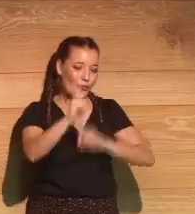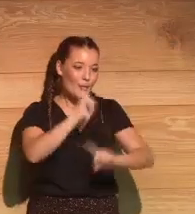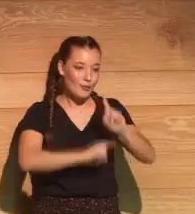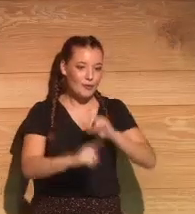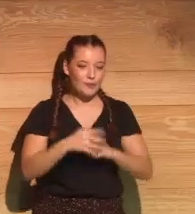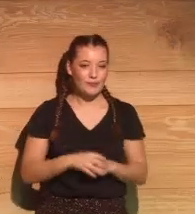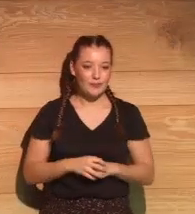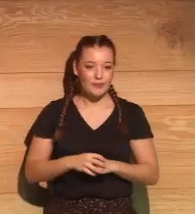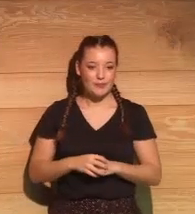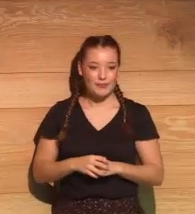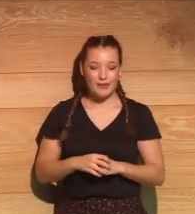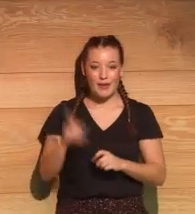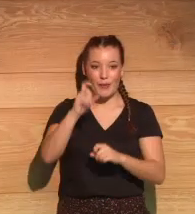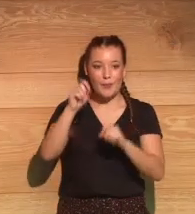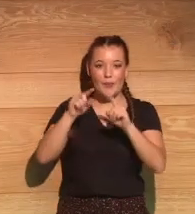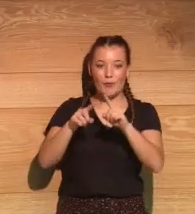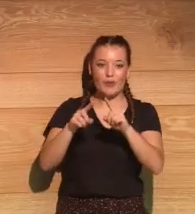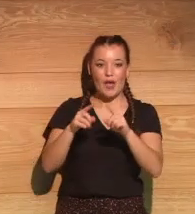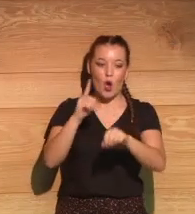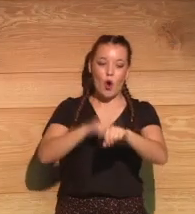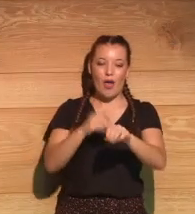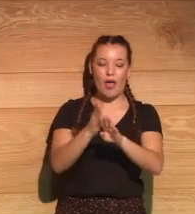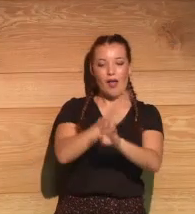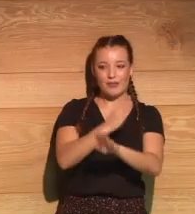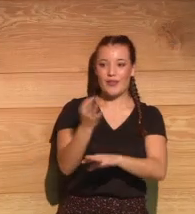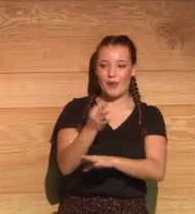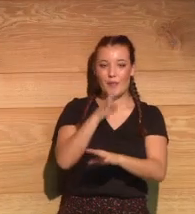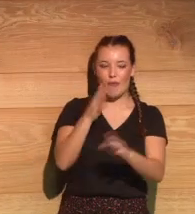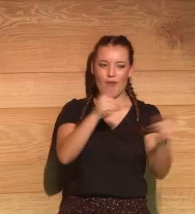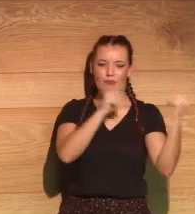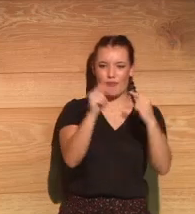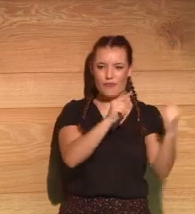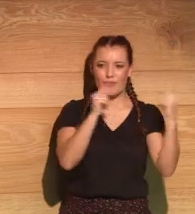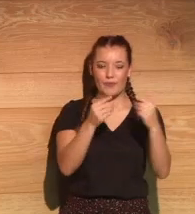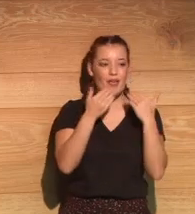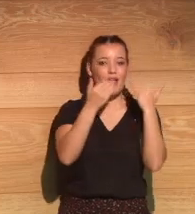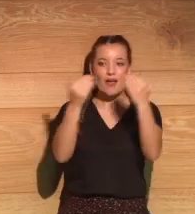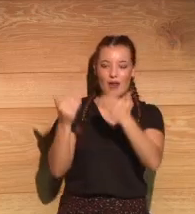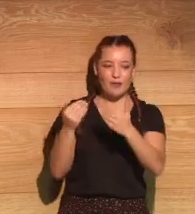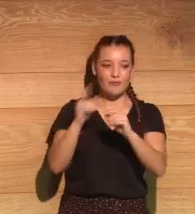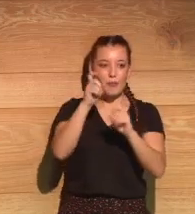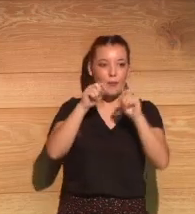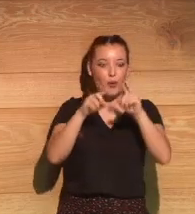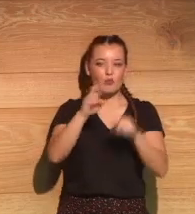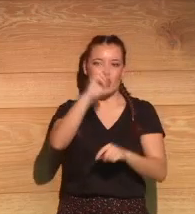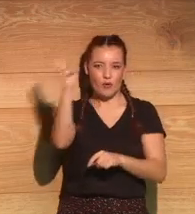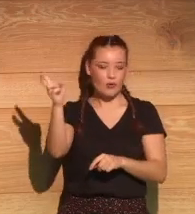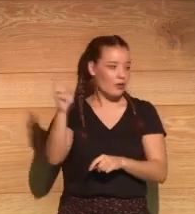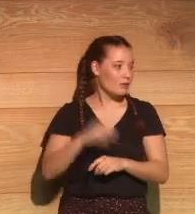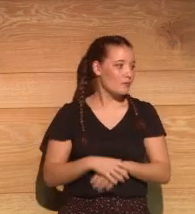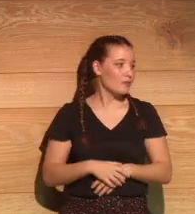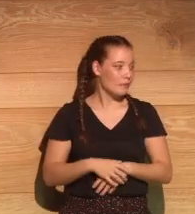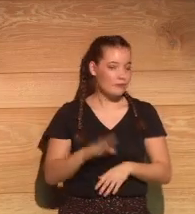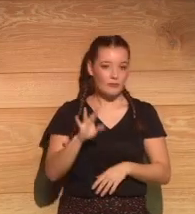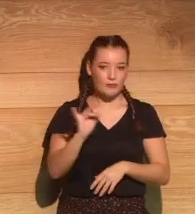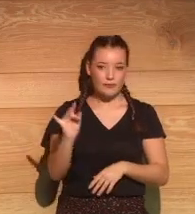La pregunta la teníamos que haber planteado a las 7:05 porque nos da para otro debate. Bueno, muchas gracias. ¿Alguna cuestión más aquí en la sala? ¿Alguien quiere plantear? Sí,